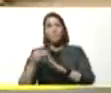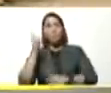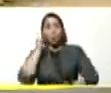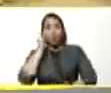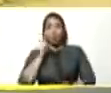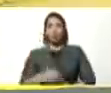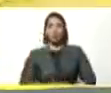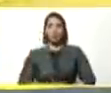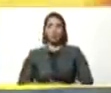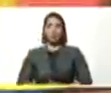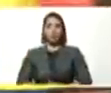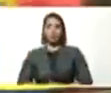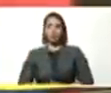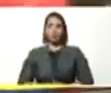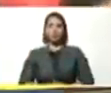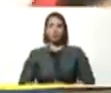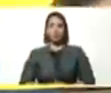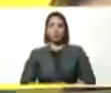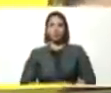Mujer, mujer, mujer.